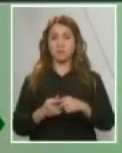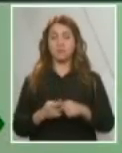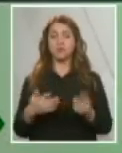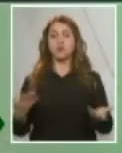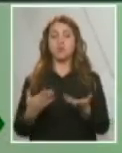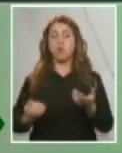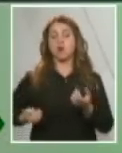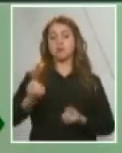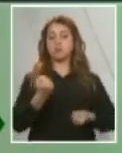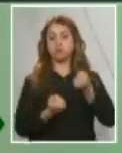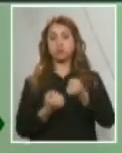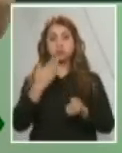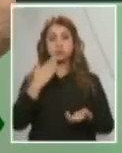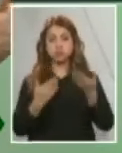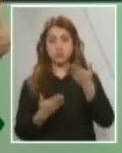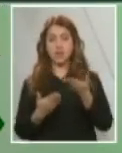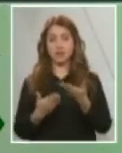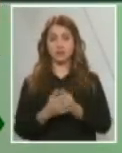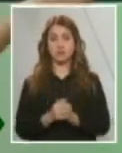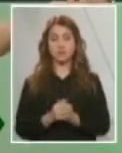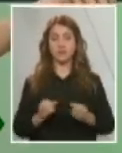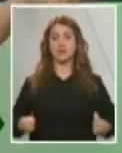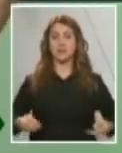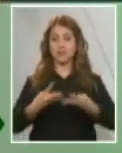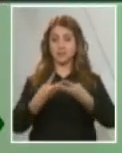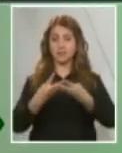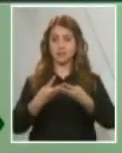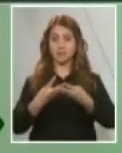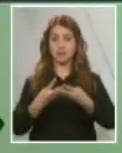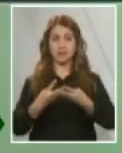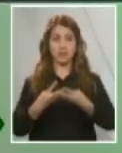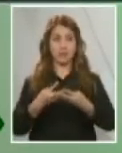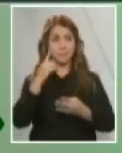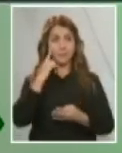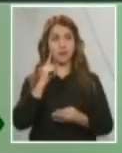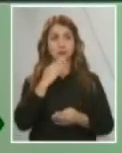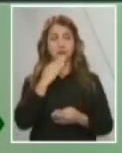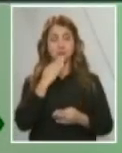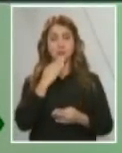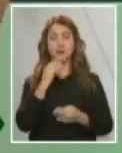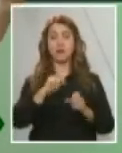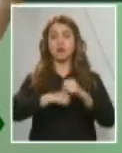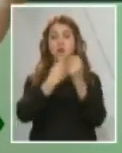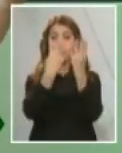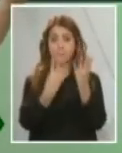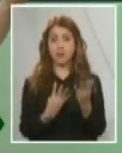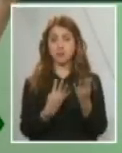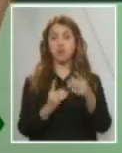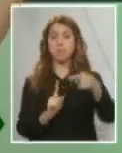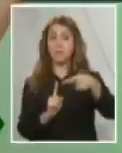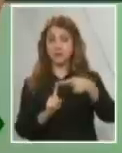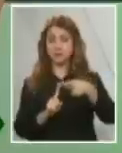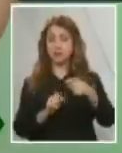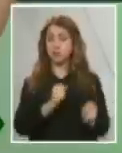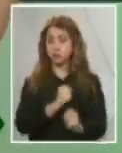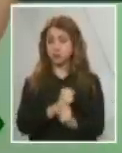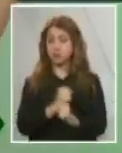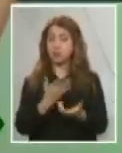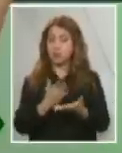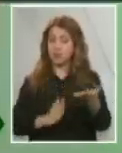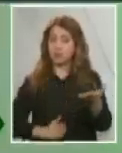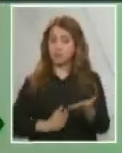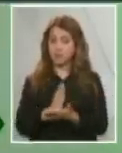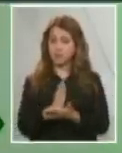la solidaridad va creando redes. Claro. O sea, ¿qué significa también para un preso ser partícipe de un trabajo para